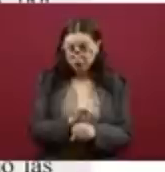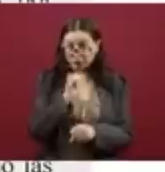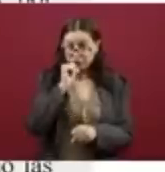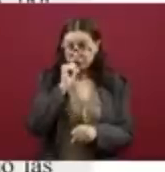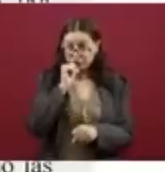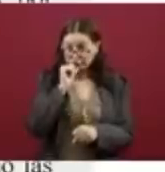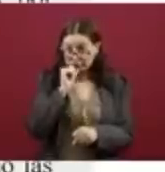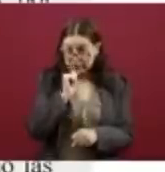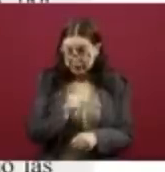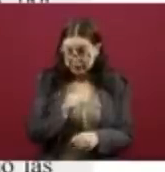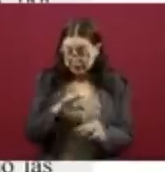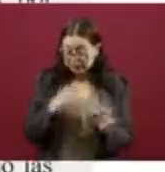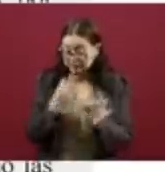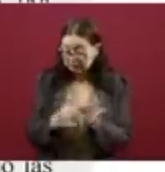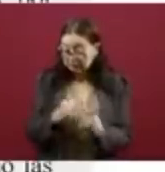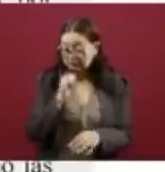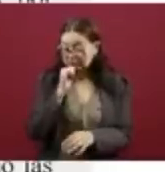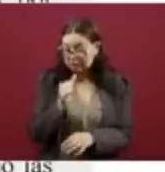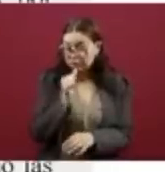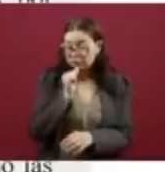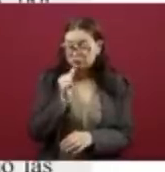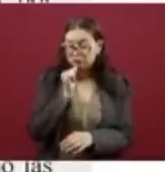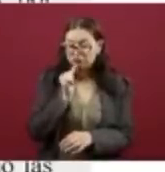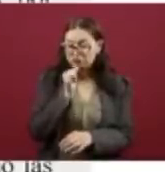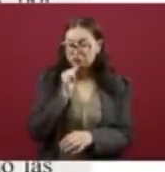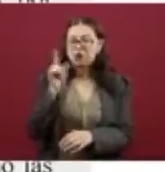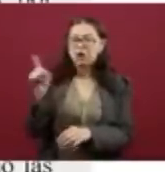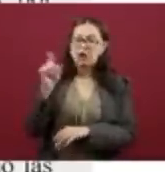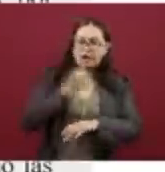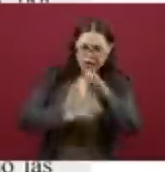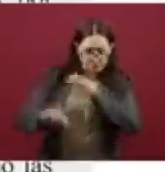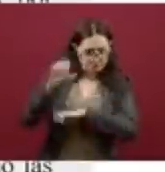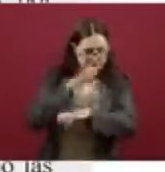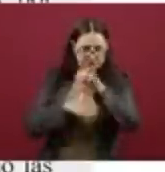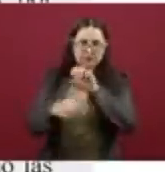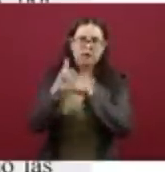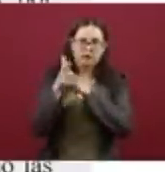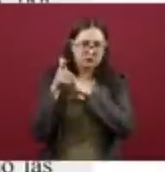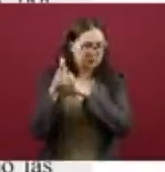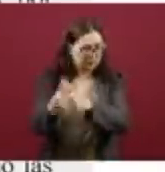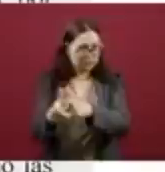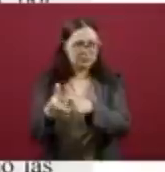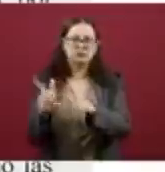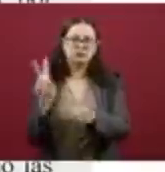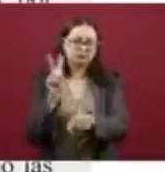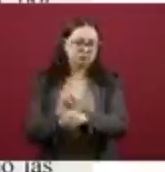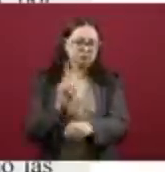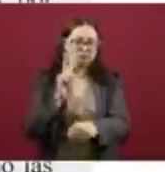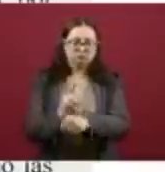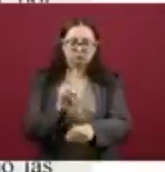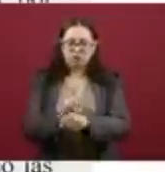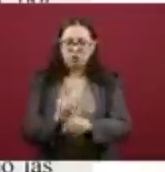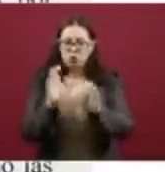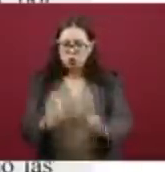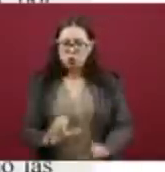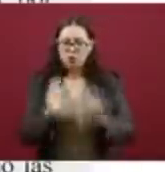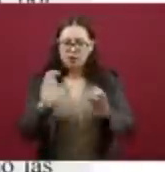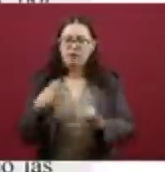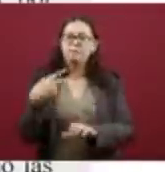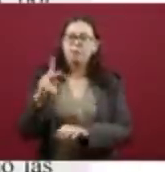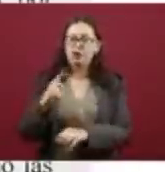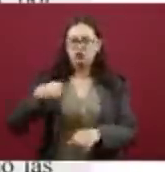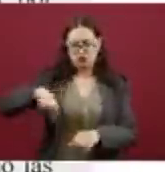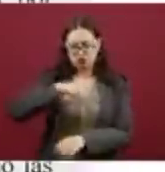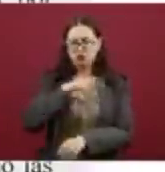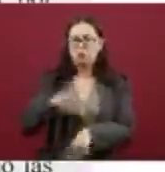nadie, vamos a mantener los servicios de la empresa, pero bajo un mecanismo de control y fiscalización mucho más directo. Estaremos